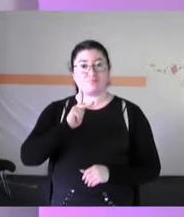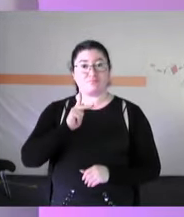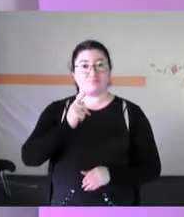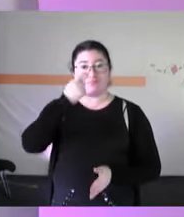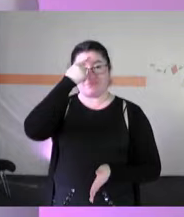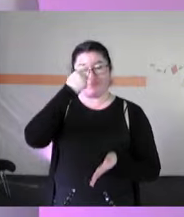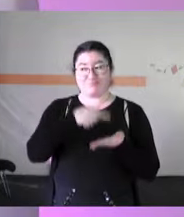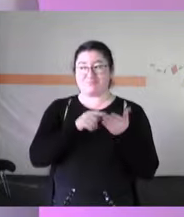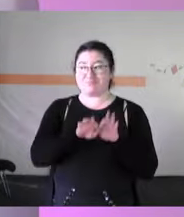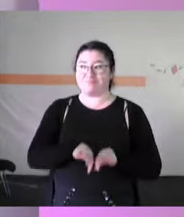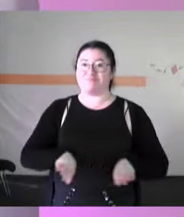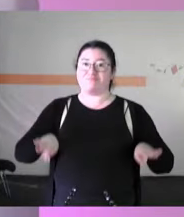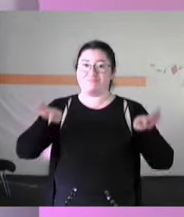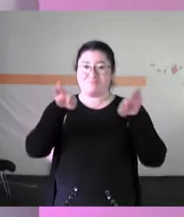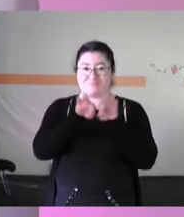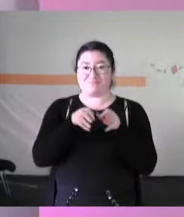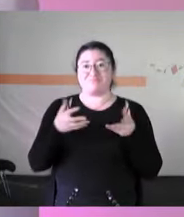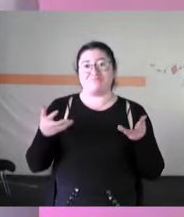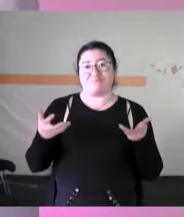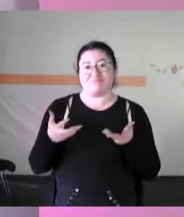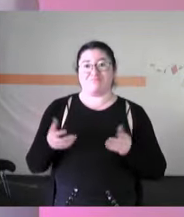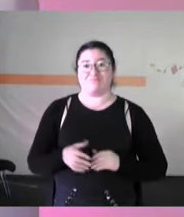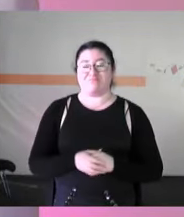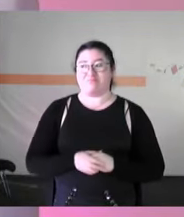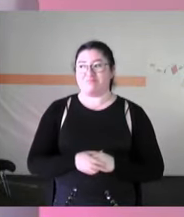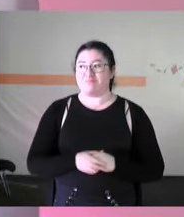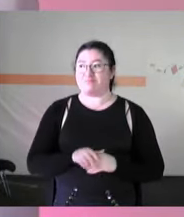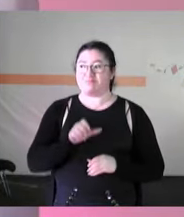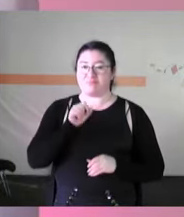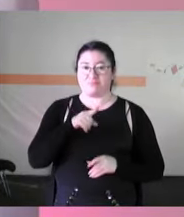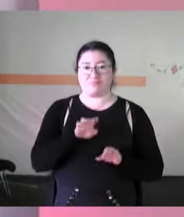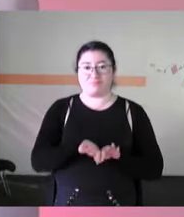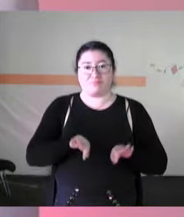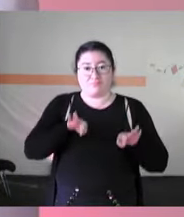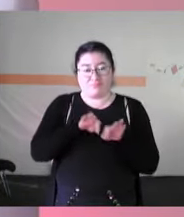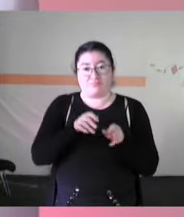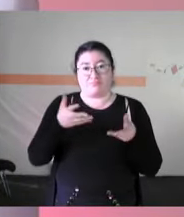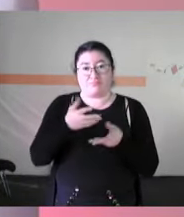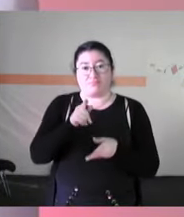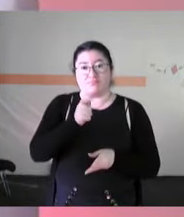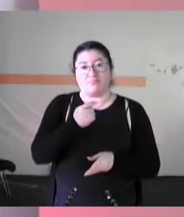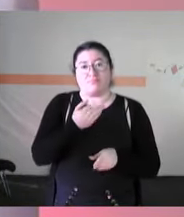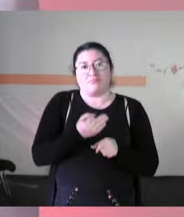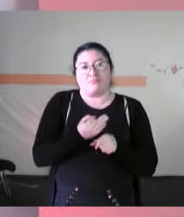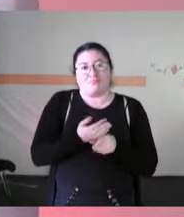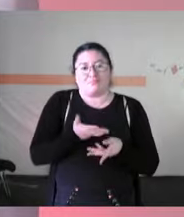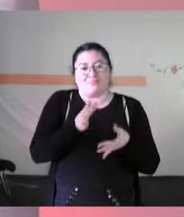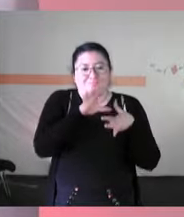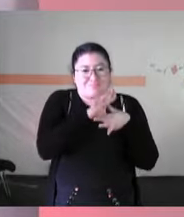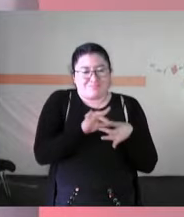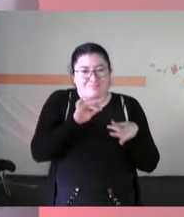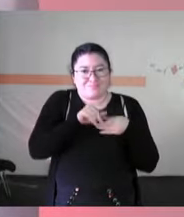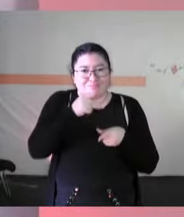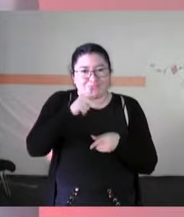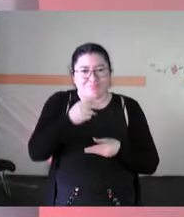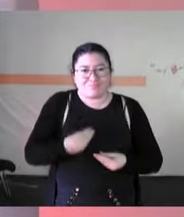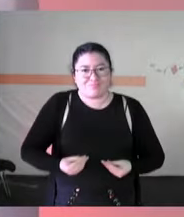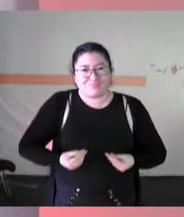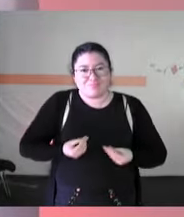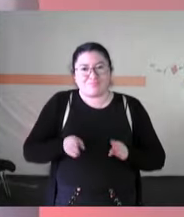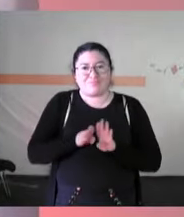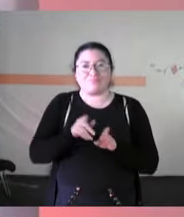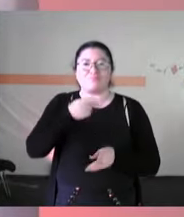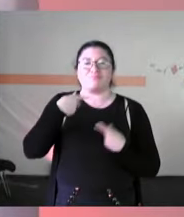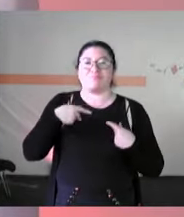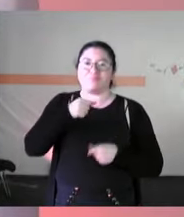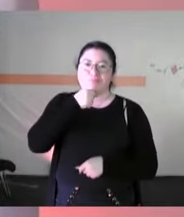importante ponerlo ahí y creo que también sería muy interesante para todos que nos contaras esta parte tuya como cronista, como periodista y cómo